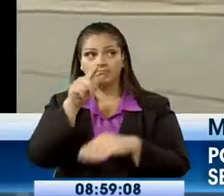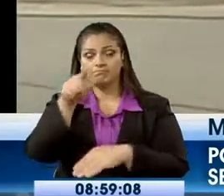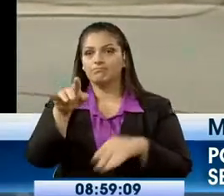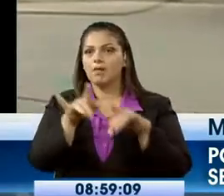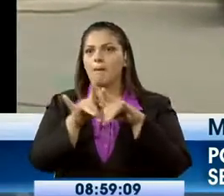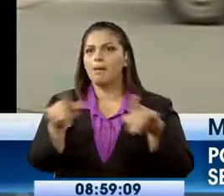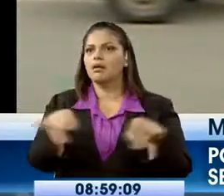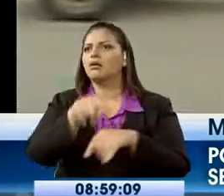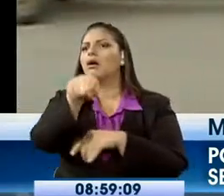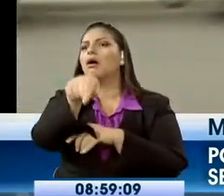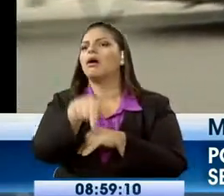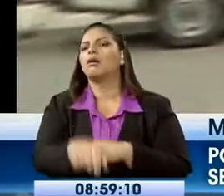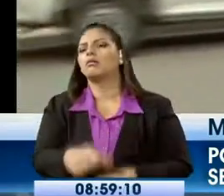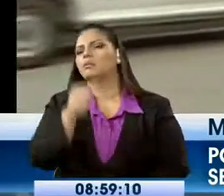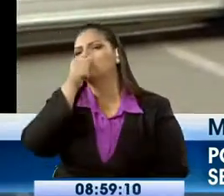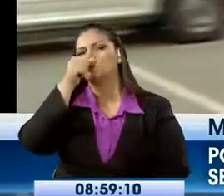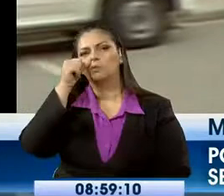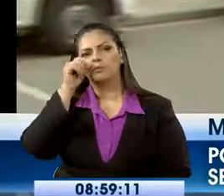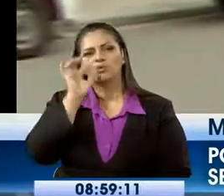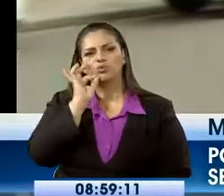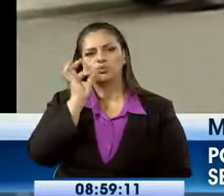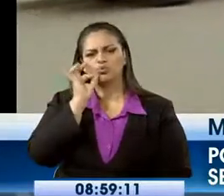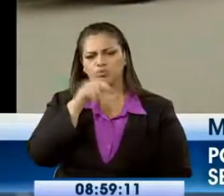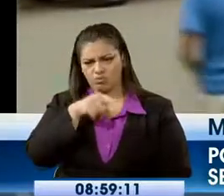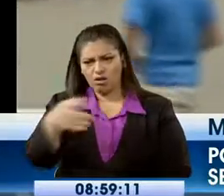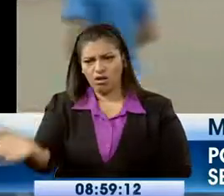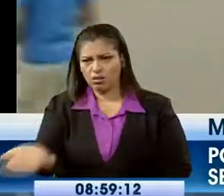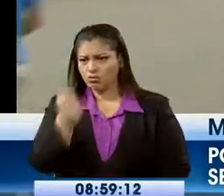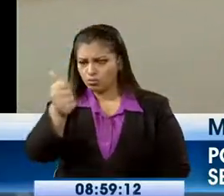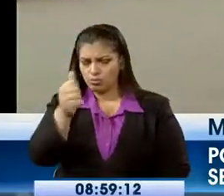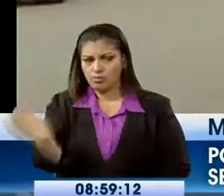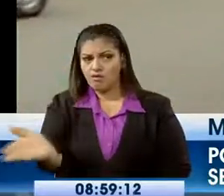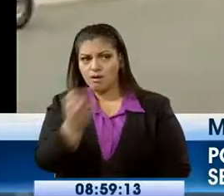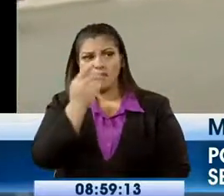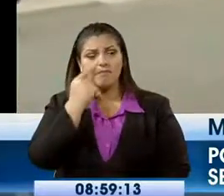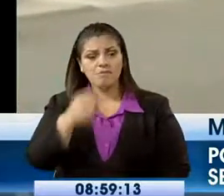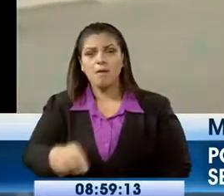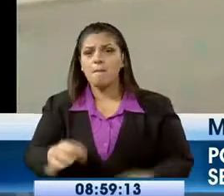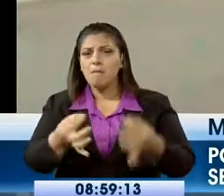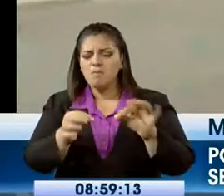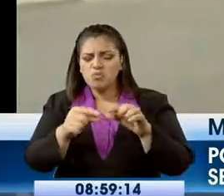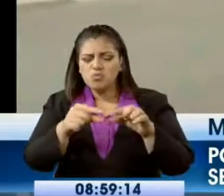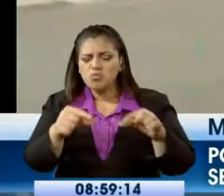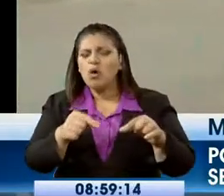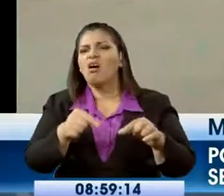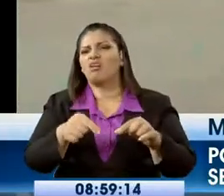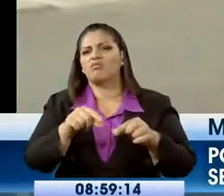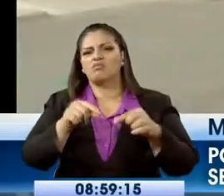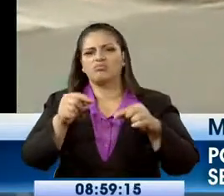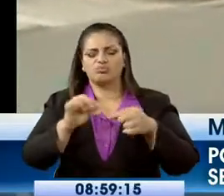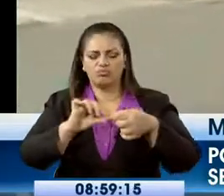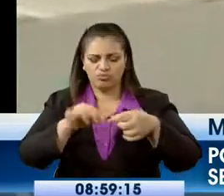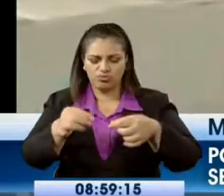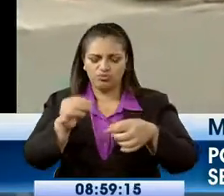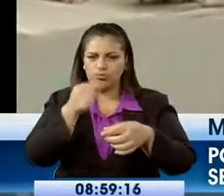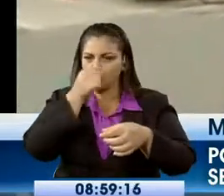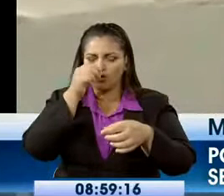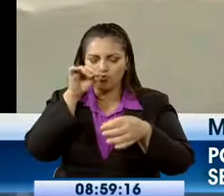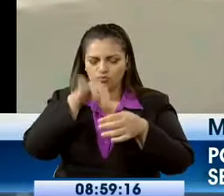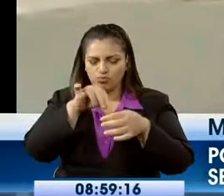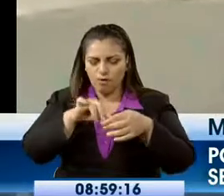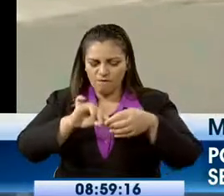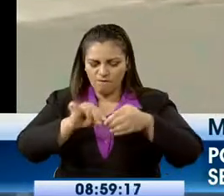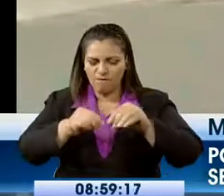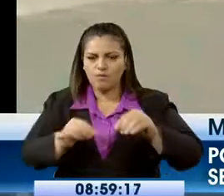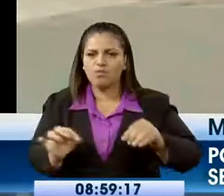ahí se paran es a fumar y se puse ahí a revisar ahí el piso como está todita, los papeles, los fumones ahí a medianoche que hasta 2, 3